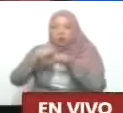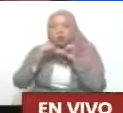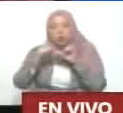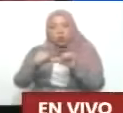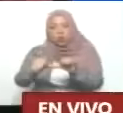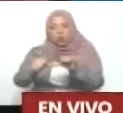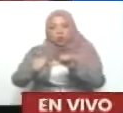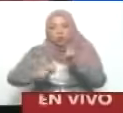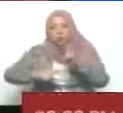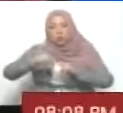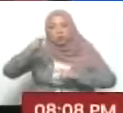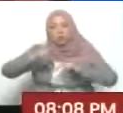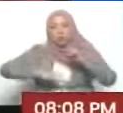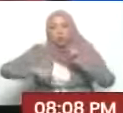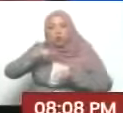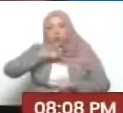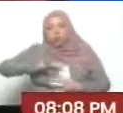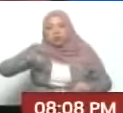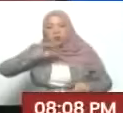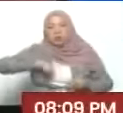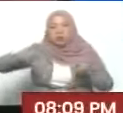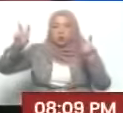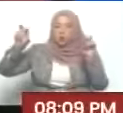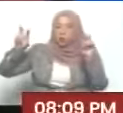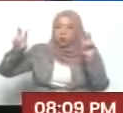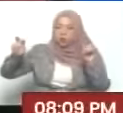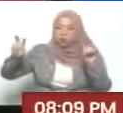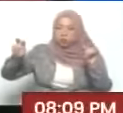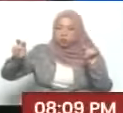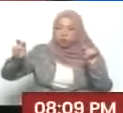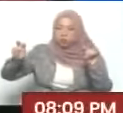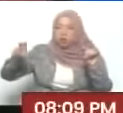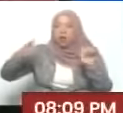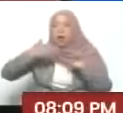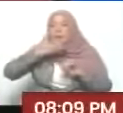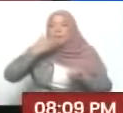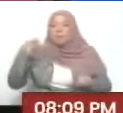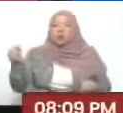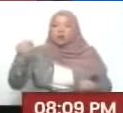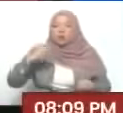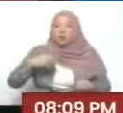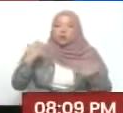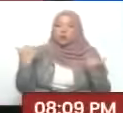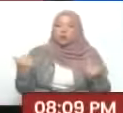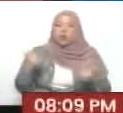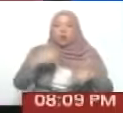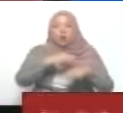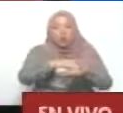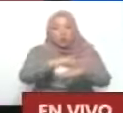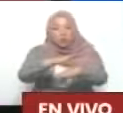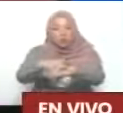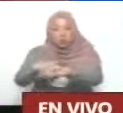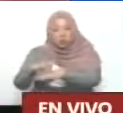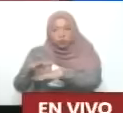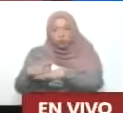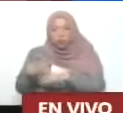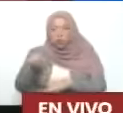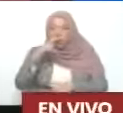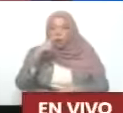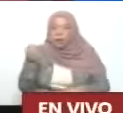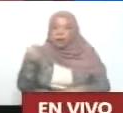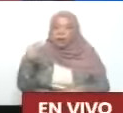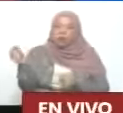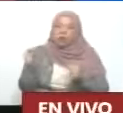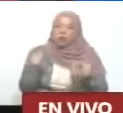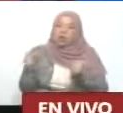perseverante, constructiva, creativa, innovadora. Y yo le he tendido la mano y los voy a convocar al más grande